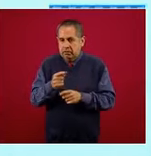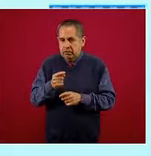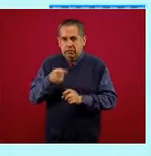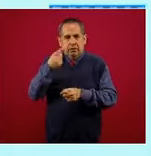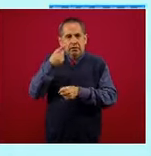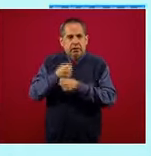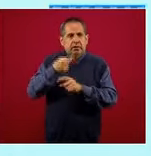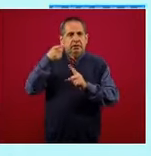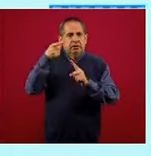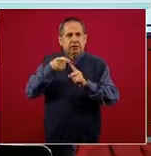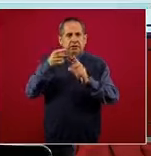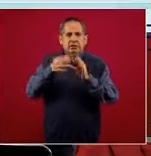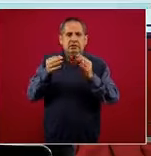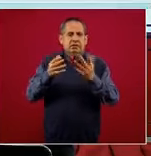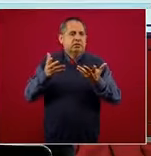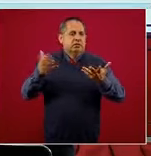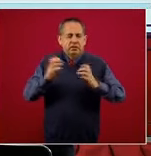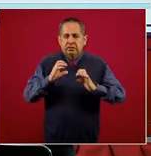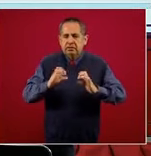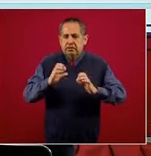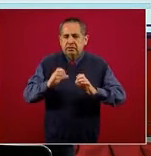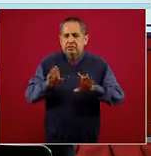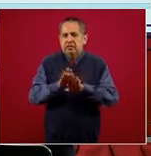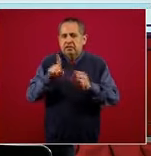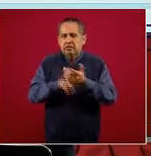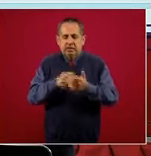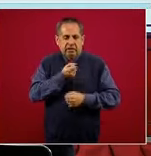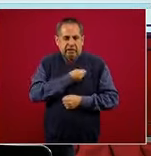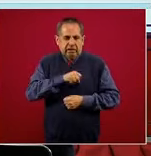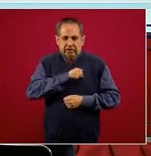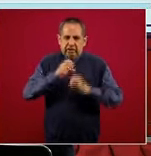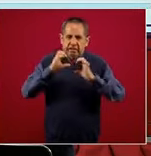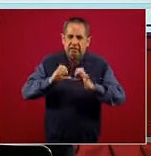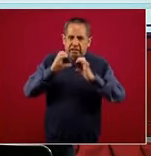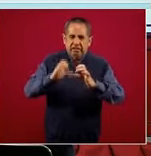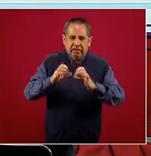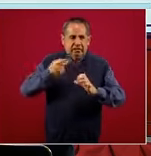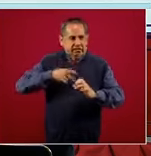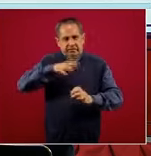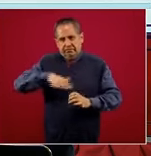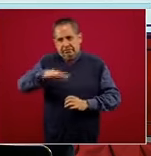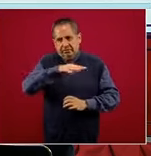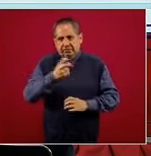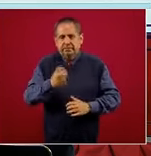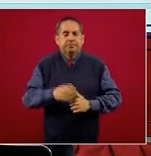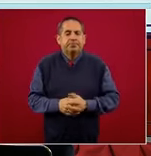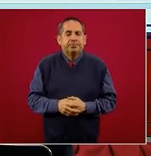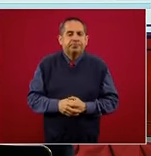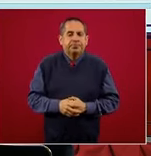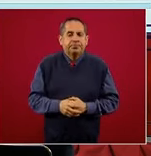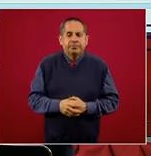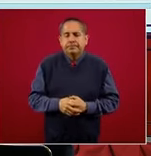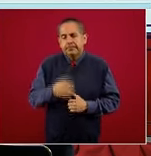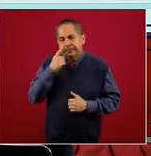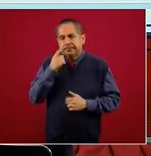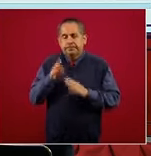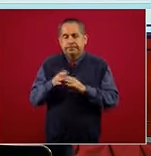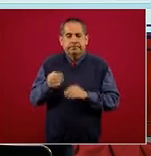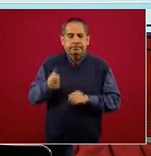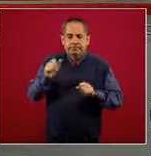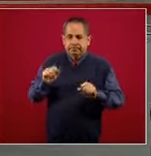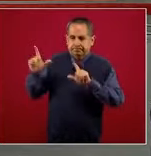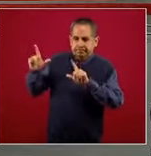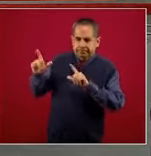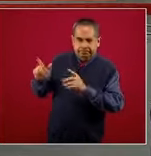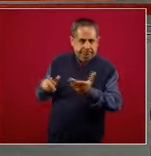principal acción a cuidar el tema de la salud poblacional. Veamos la primera diapositiva de